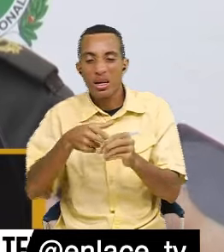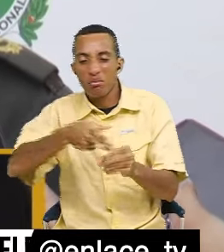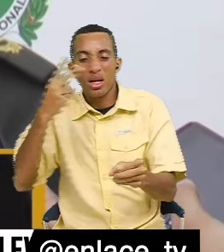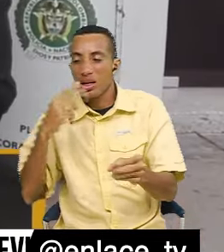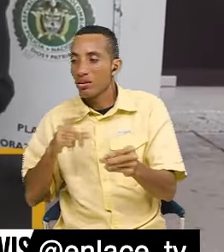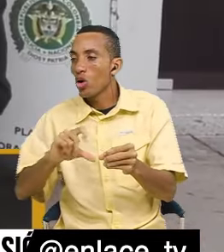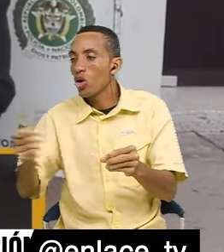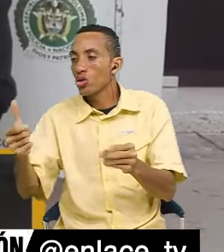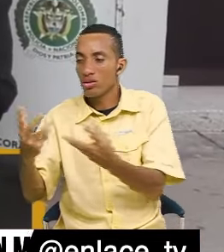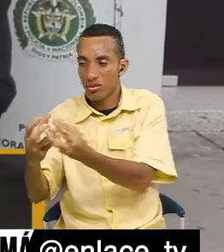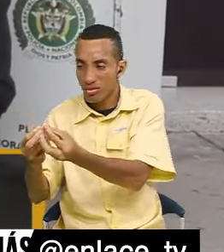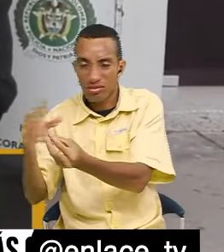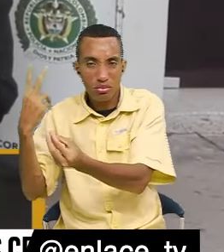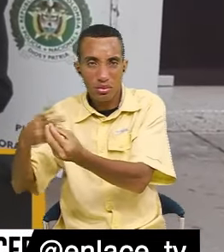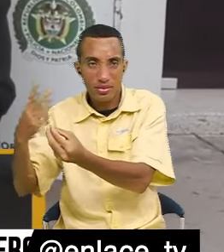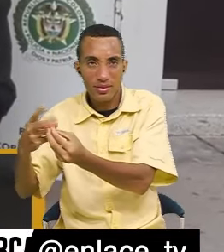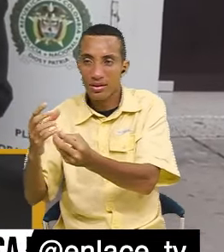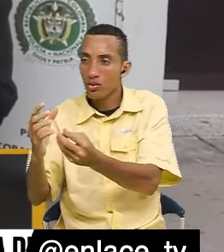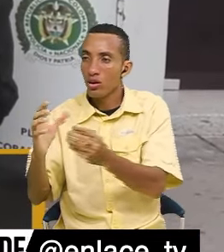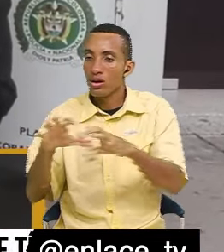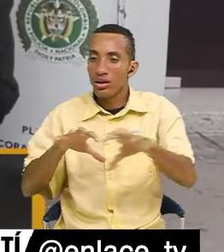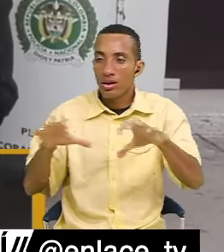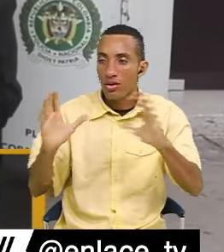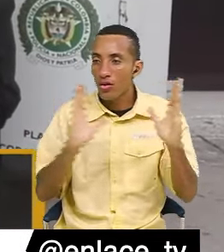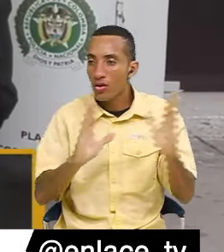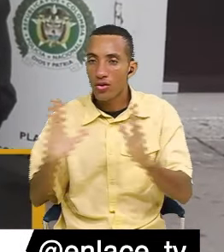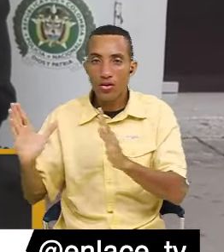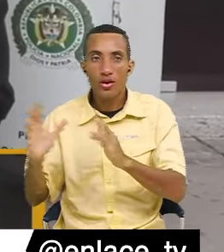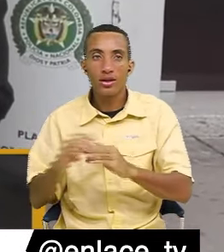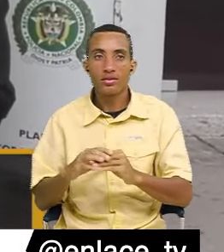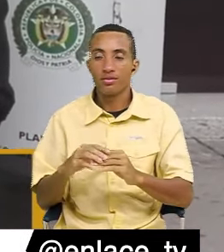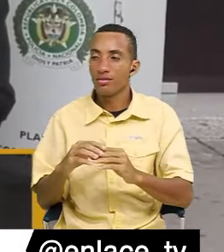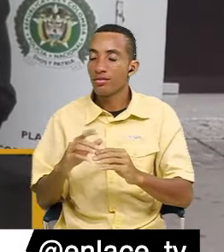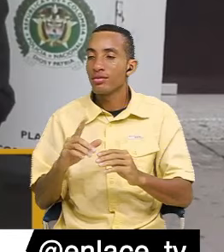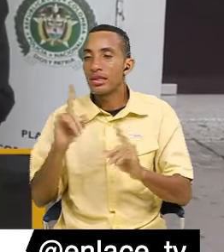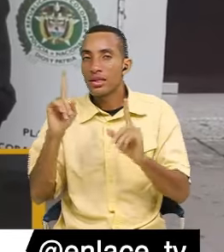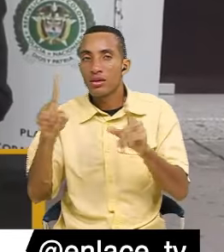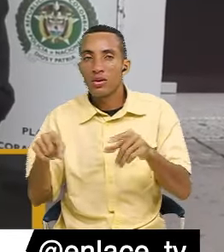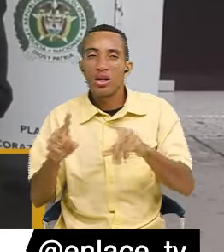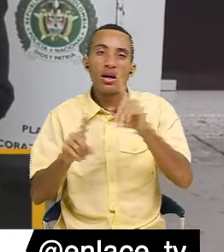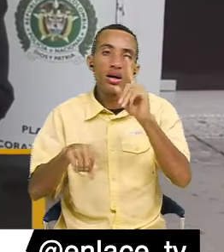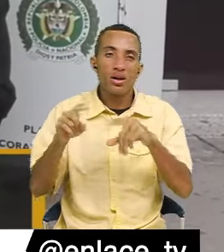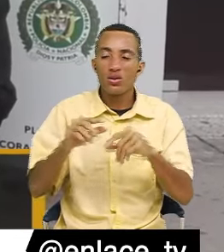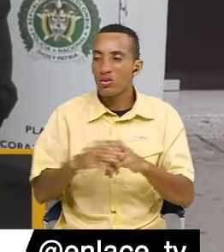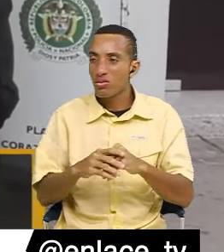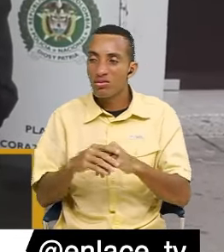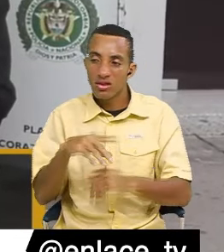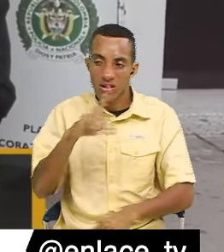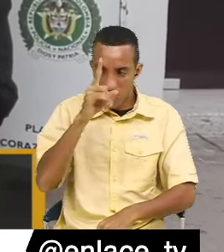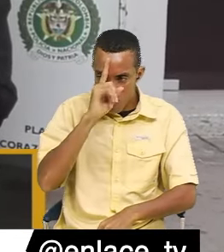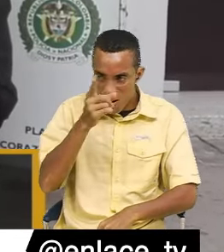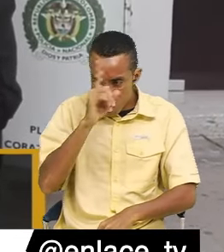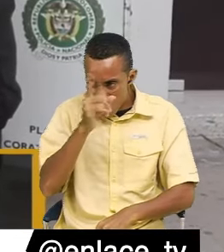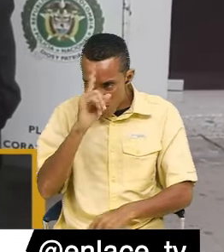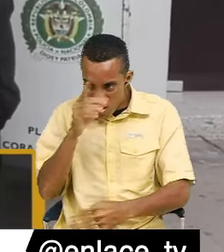y pues dentro de estos reacomodamientos pues se presentan algunas amenazas, hay